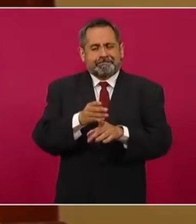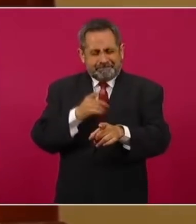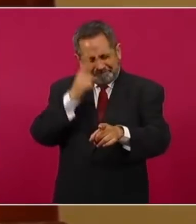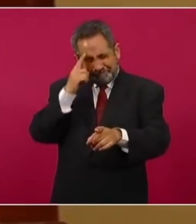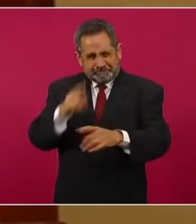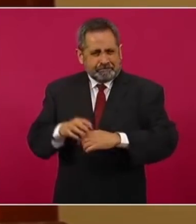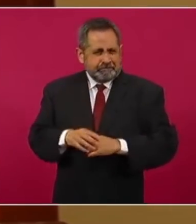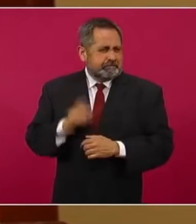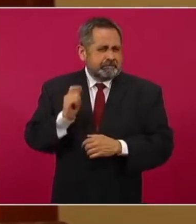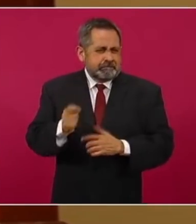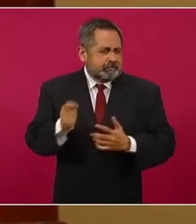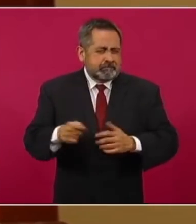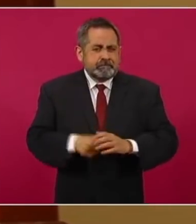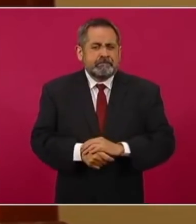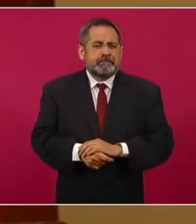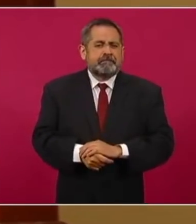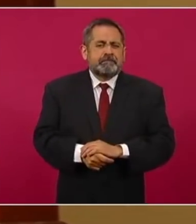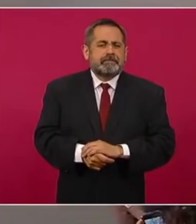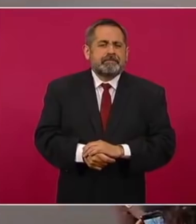Es decir,